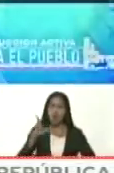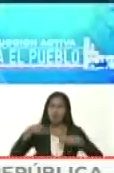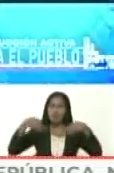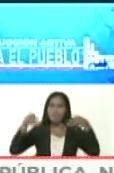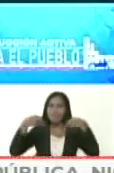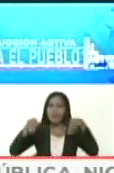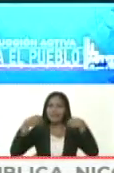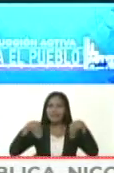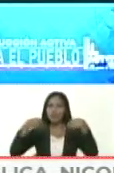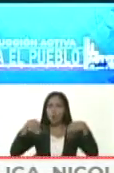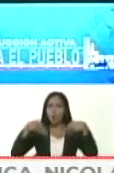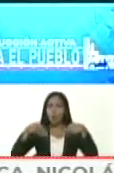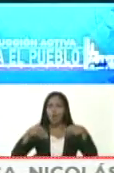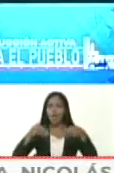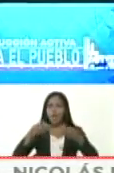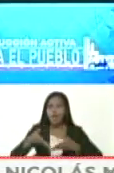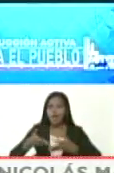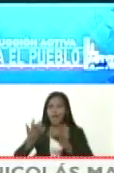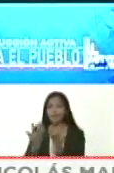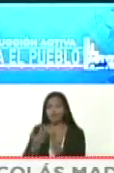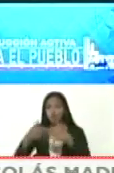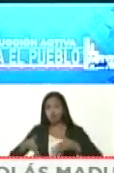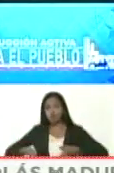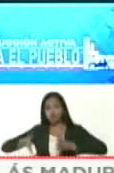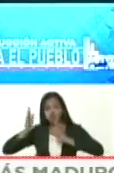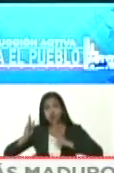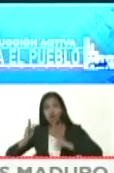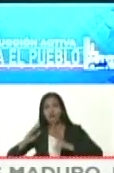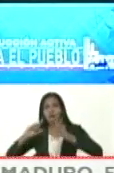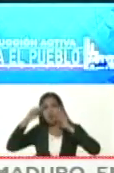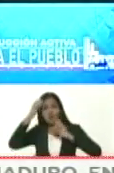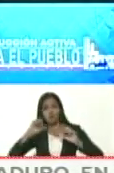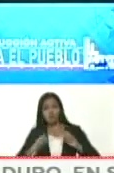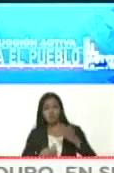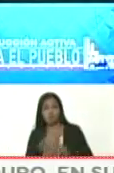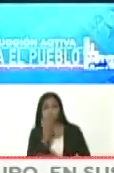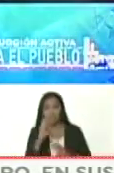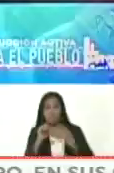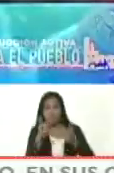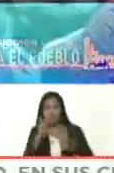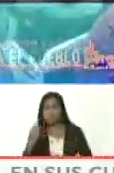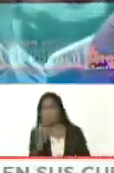plástico, industria fundada por el comandante Hugo Chávez.